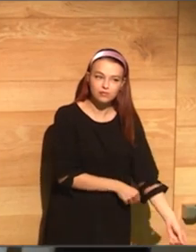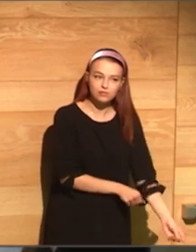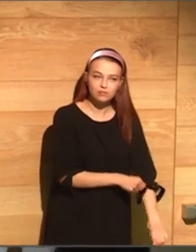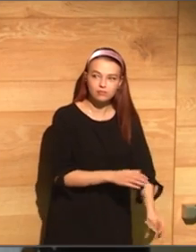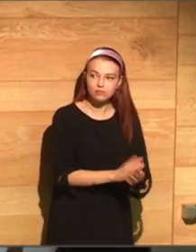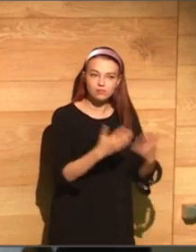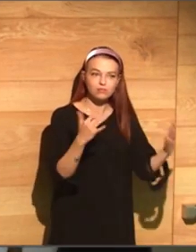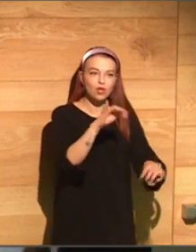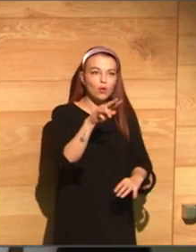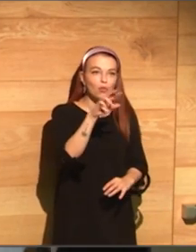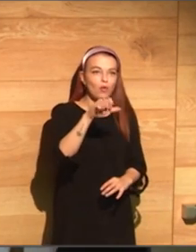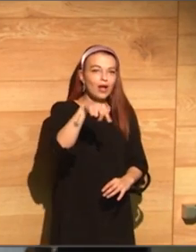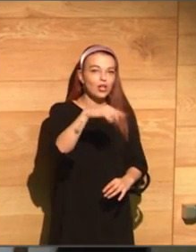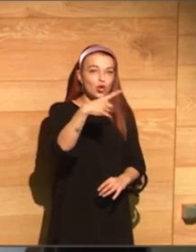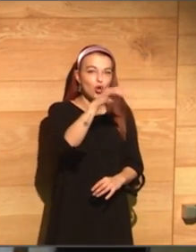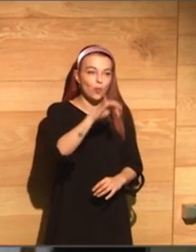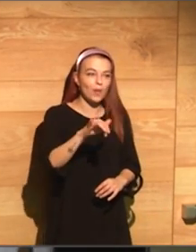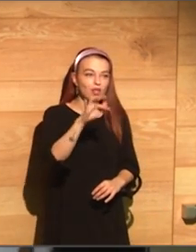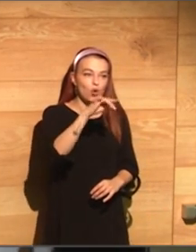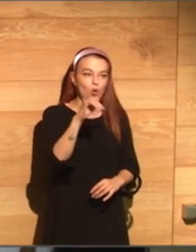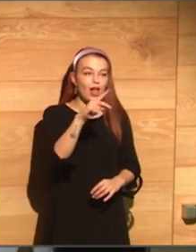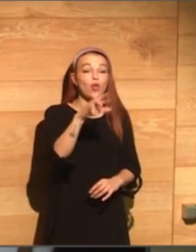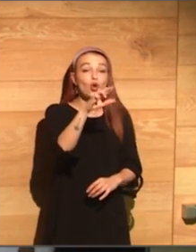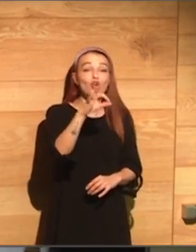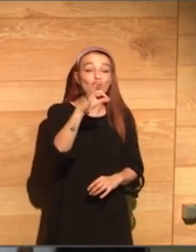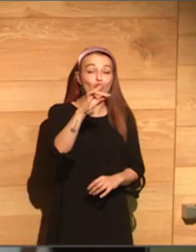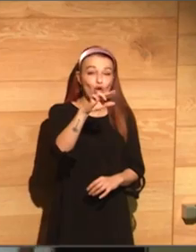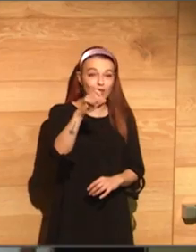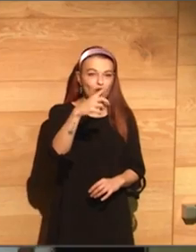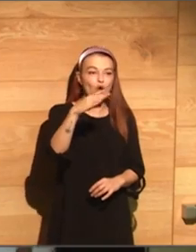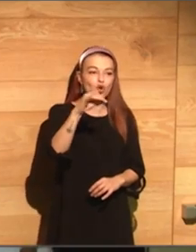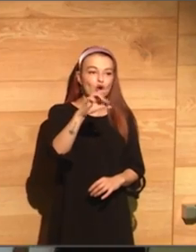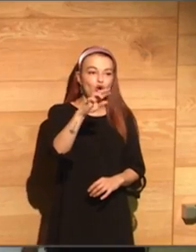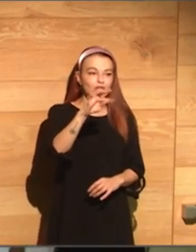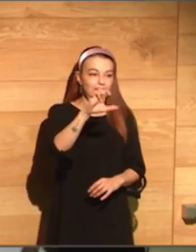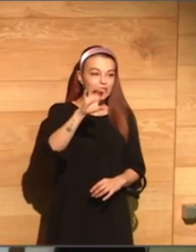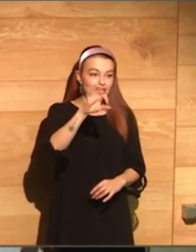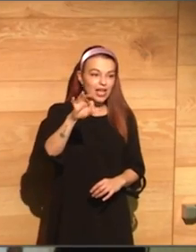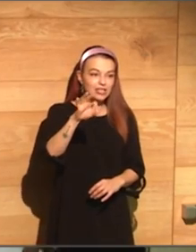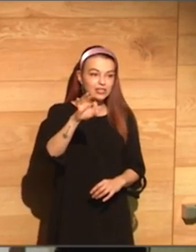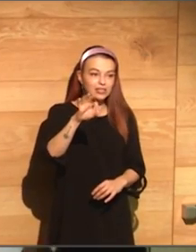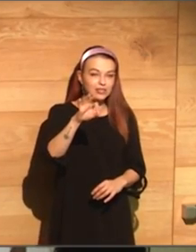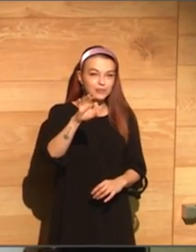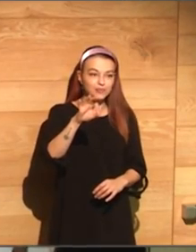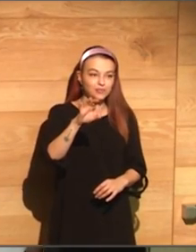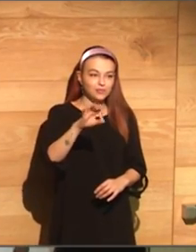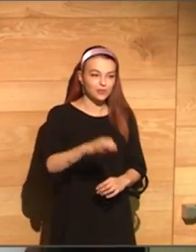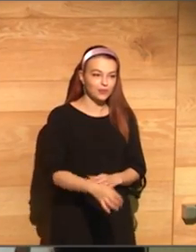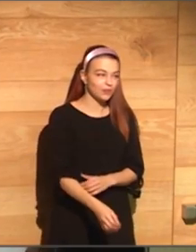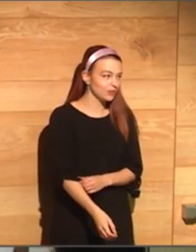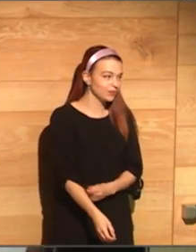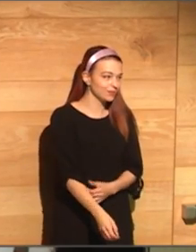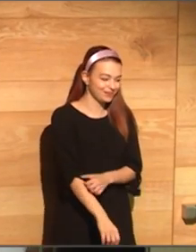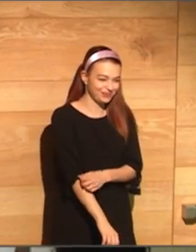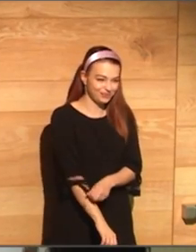nuevo Todopoderoso. ¡Ole! ¡Ole! ¡Épale! Muchísimas gracias por estar aquí, muchísimas gracias por escucharnos. Está con nosotros Juan Gómez Jurado. ¡Ole! Rodrigo Cortés. ¡Toma! Y Javier Cansado. ¡Hola! ¡El mejor! Y